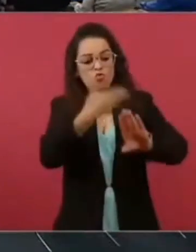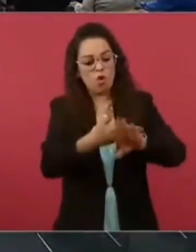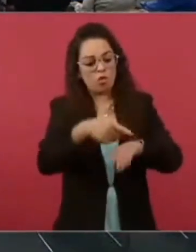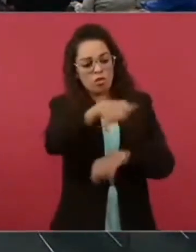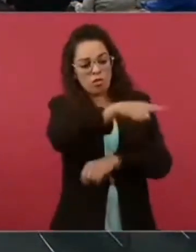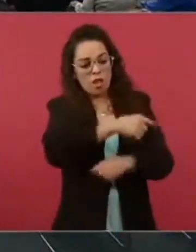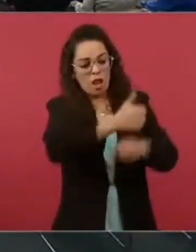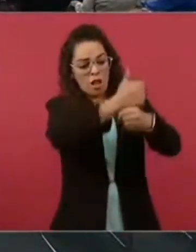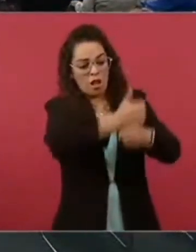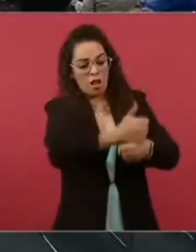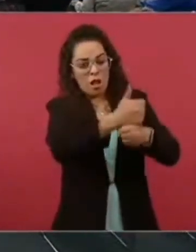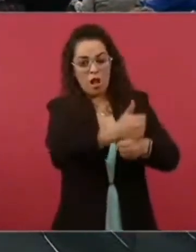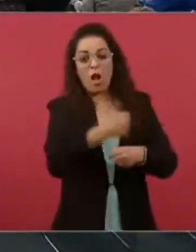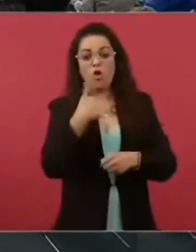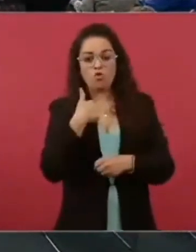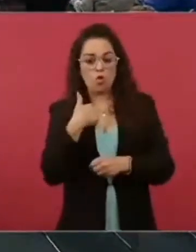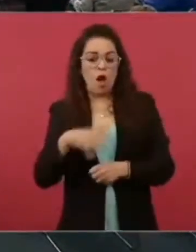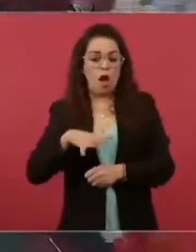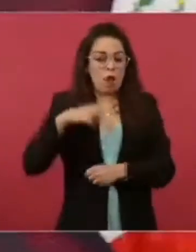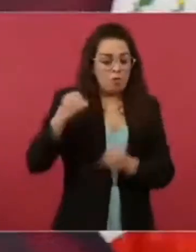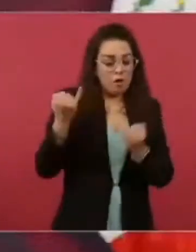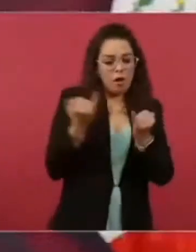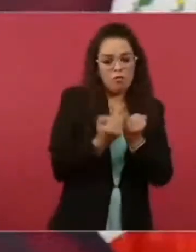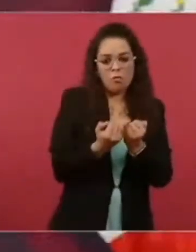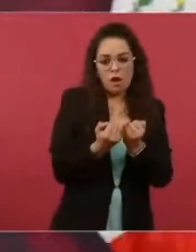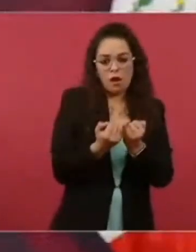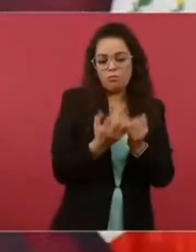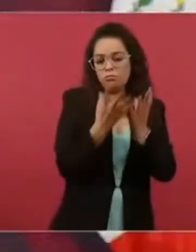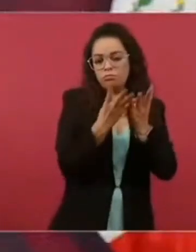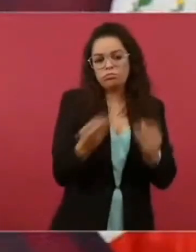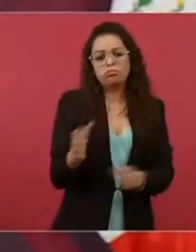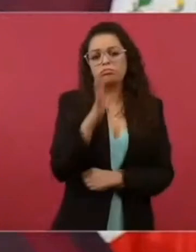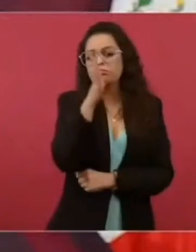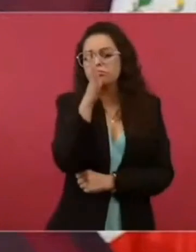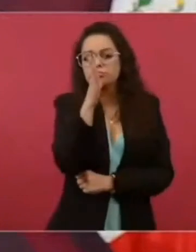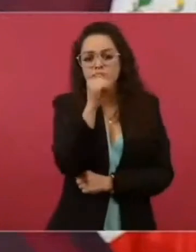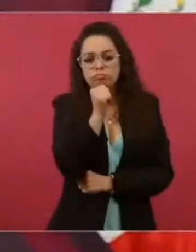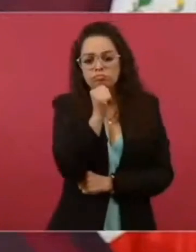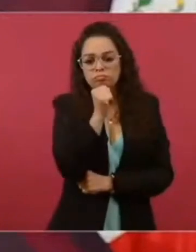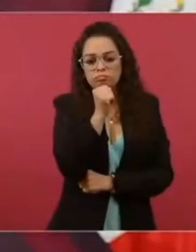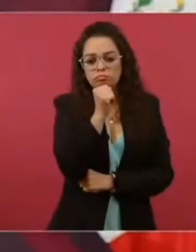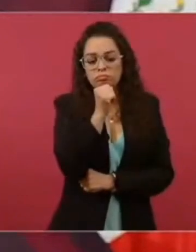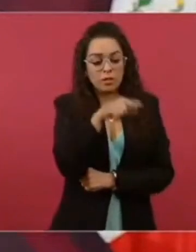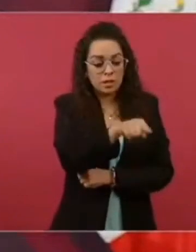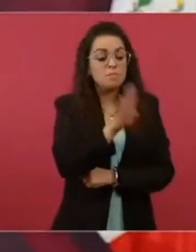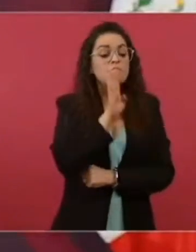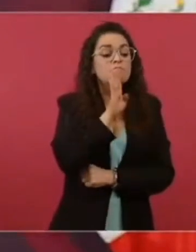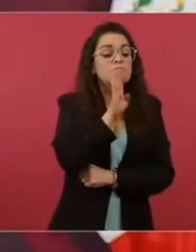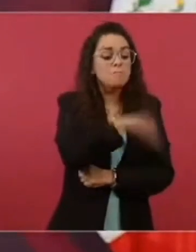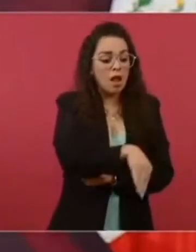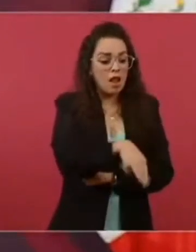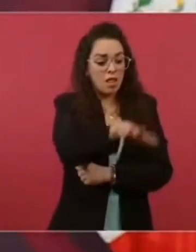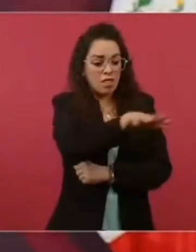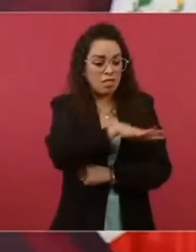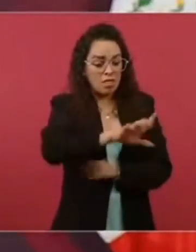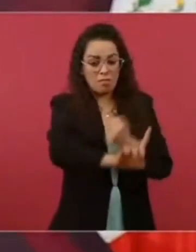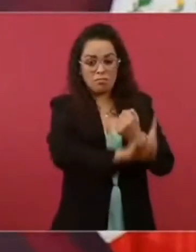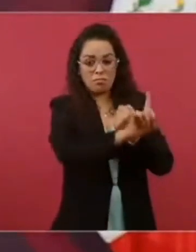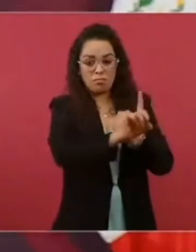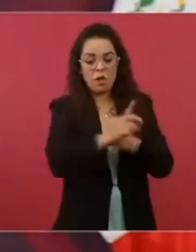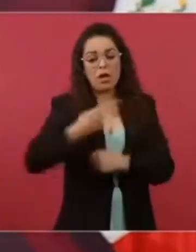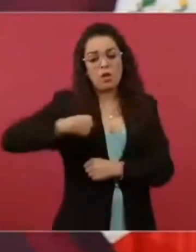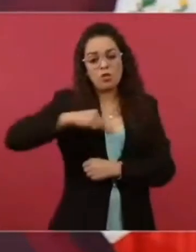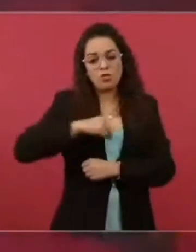que no es con medidas coercitivas como se resuelve el problema, que hay que atender el mal haciendo el bien, que la paz es fruto